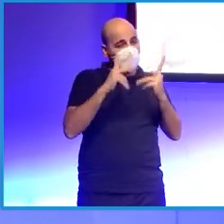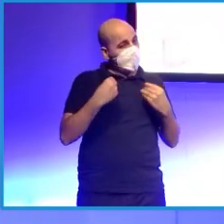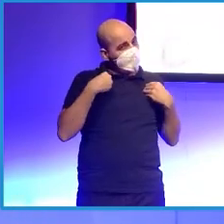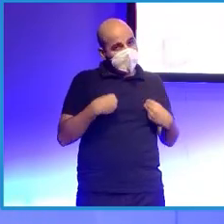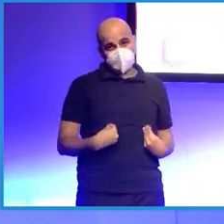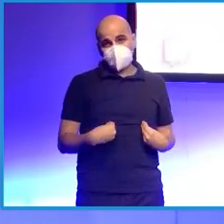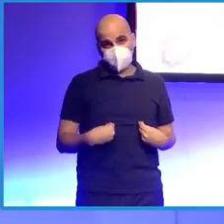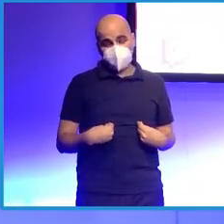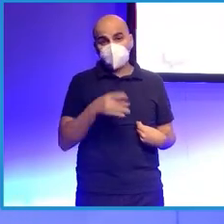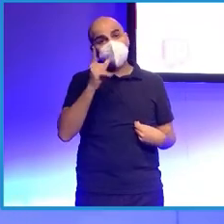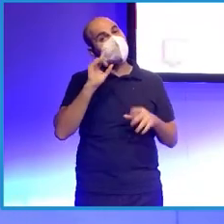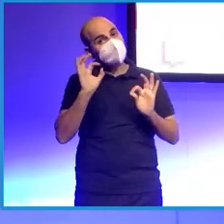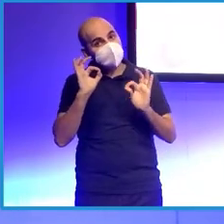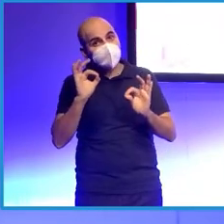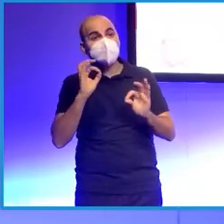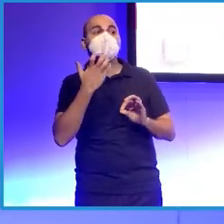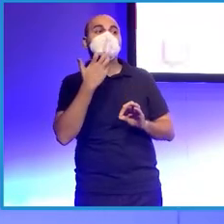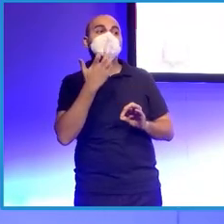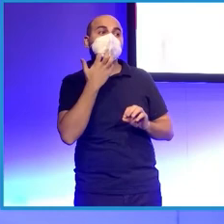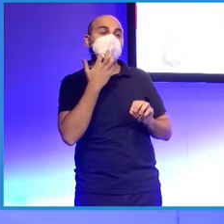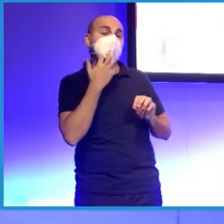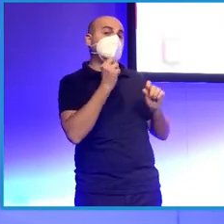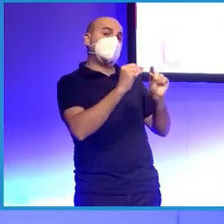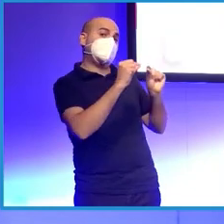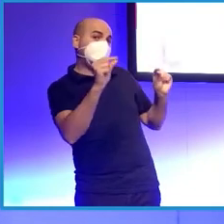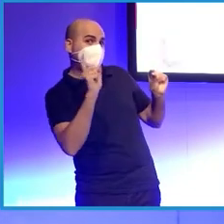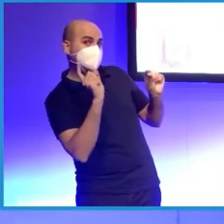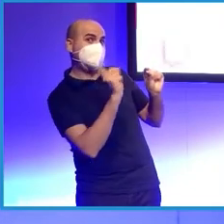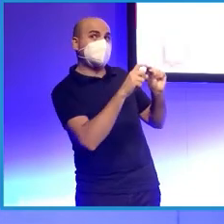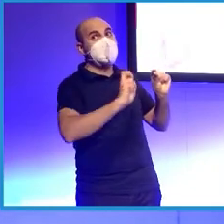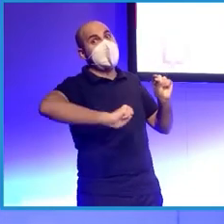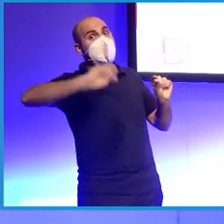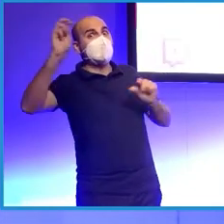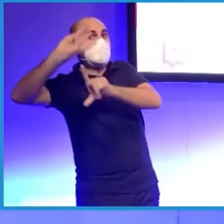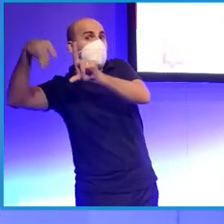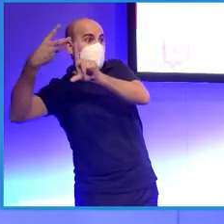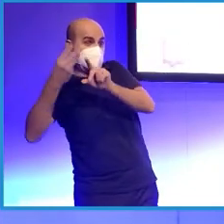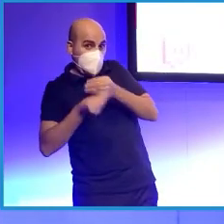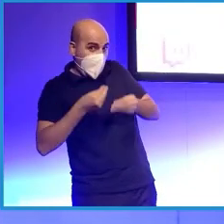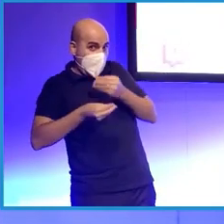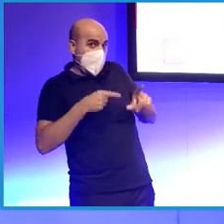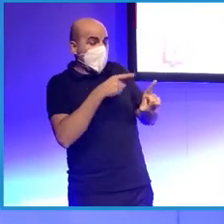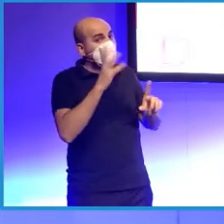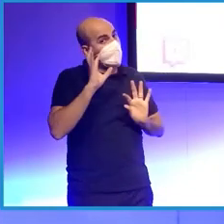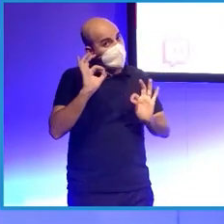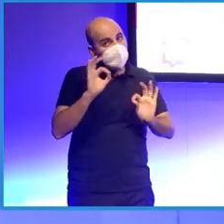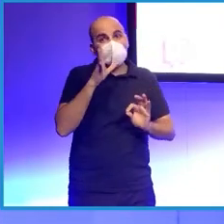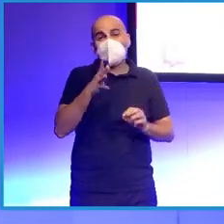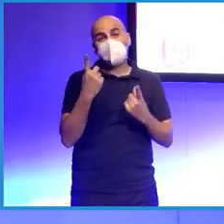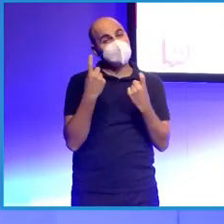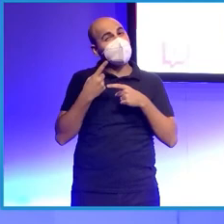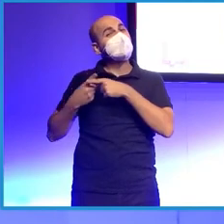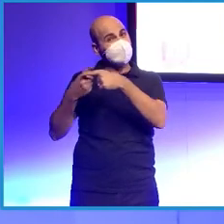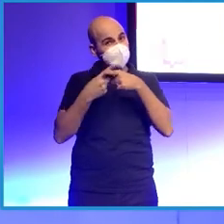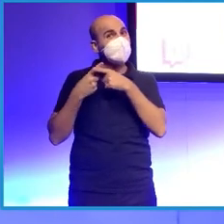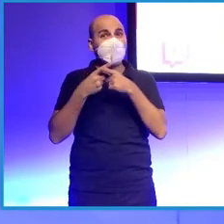porque por eso trabajamos también enlazado interno para ese lluís intentar repartirlo y muchas veces dices ostras mora mucho este enlace este